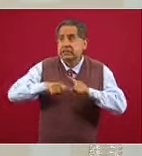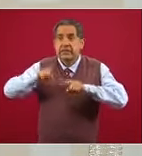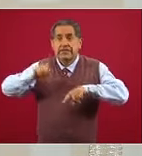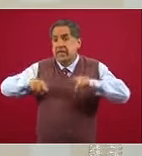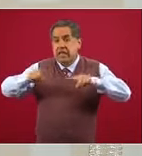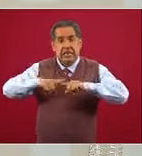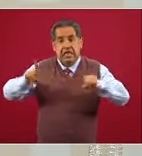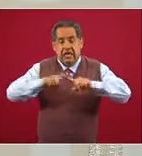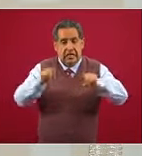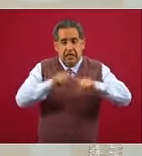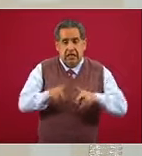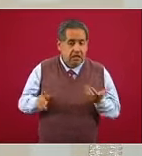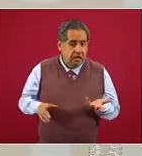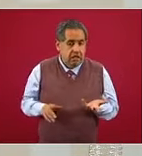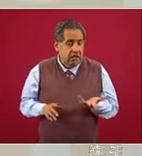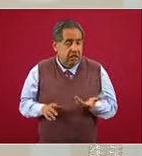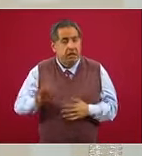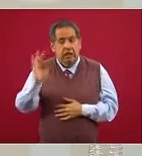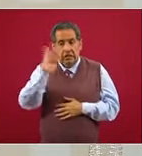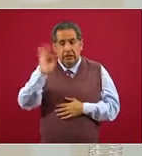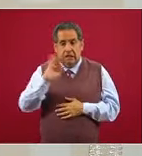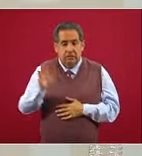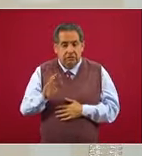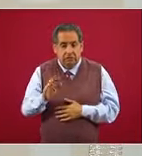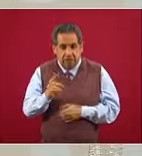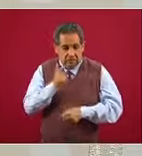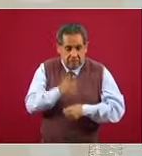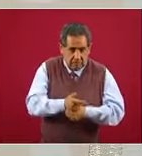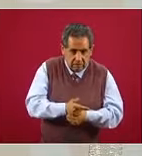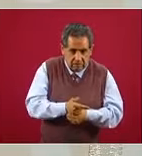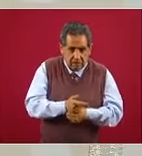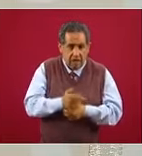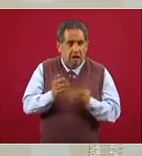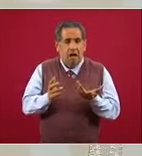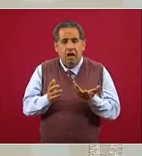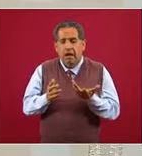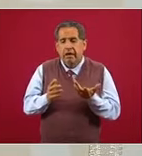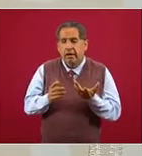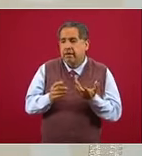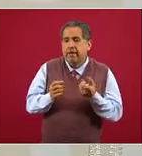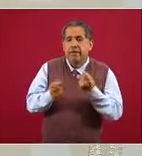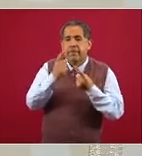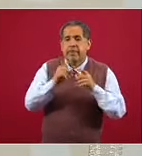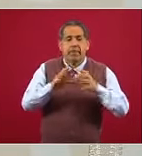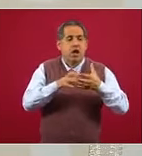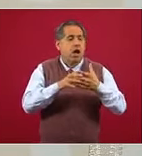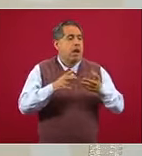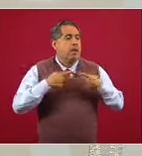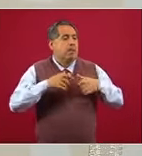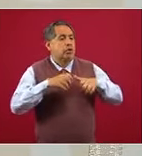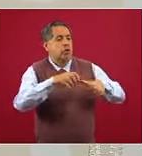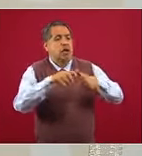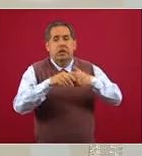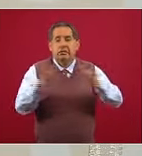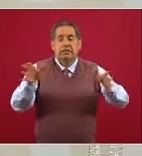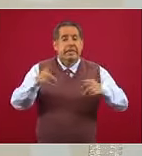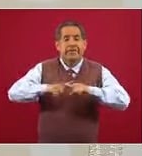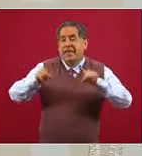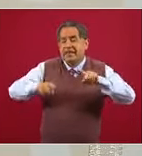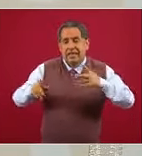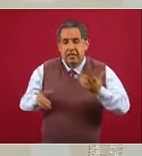pueden diferir con lo que se encuentra cuando la sueltas a una, a una población general. ¿Por